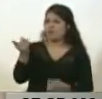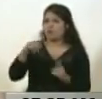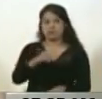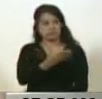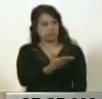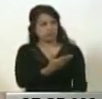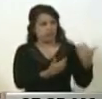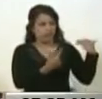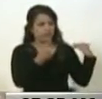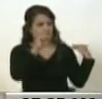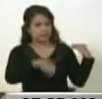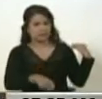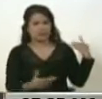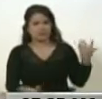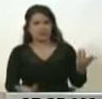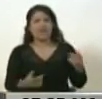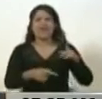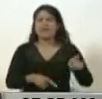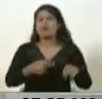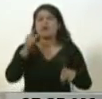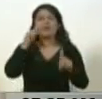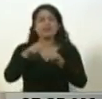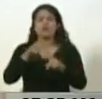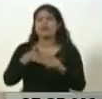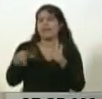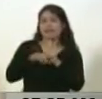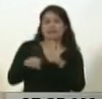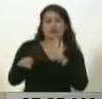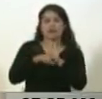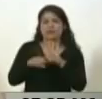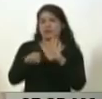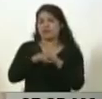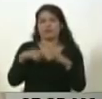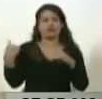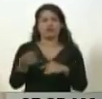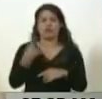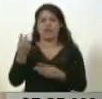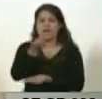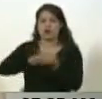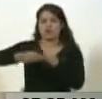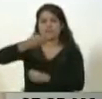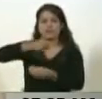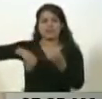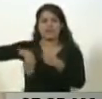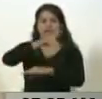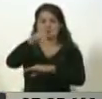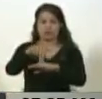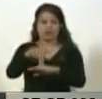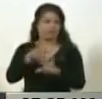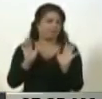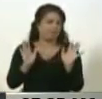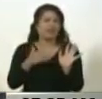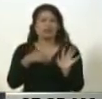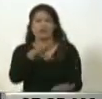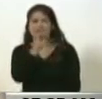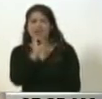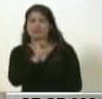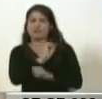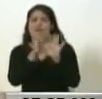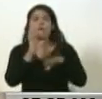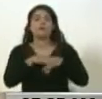serie de expectativas negativas del funcionamiento de la economía nacional, y es lógico entenderlo porque sabe que ante el